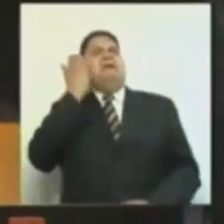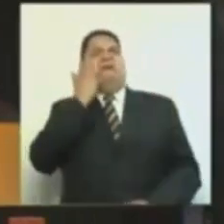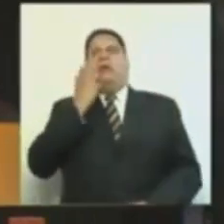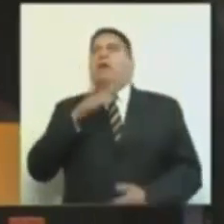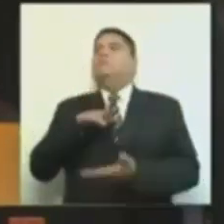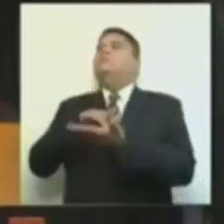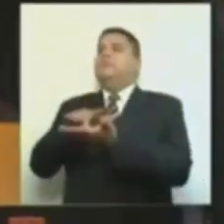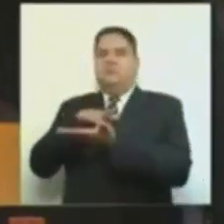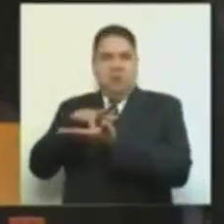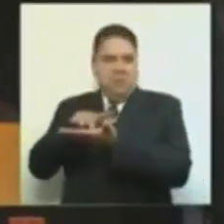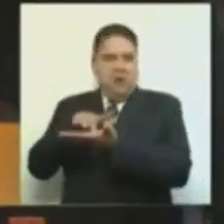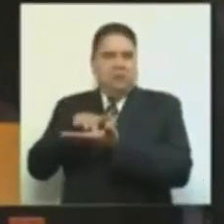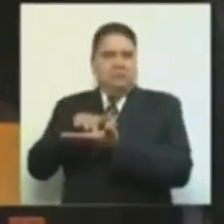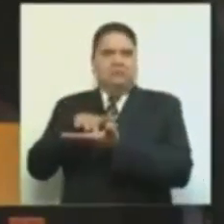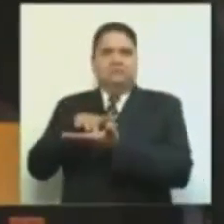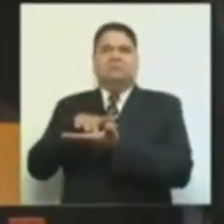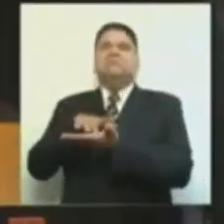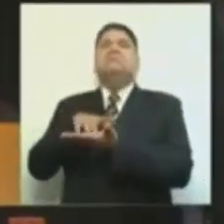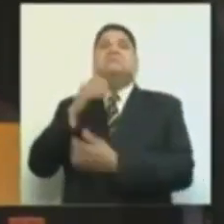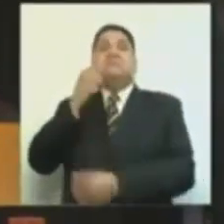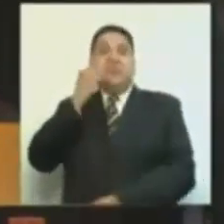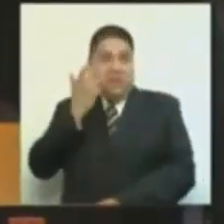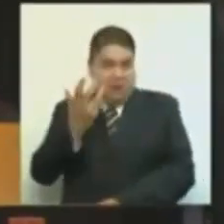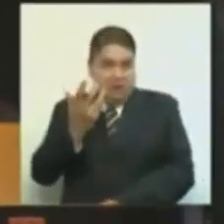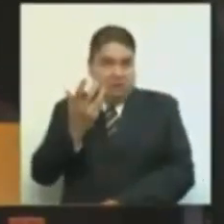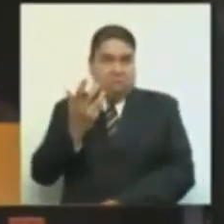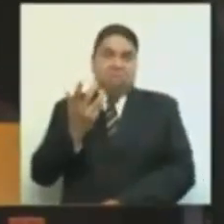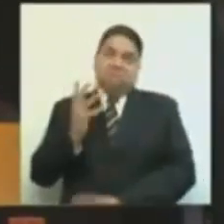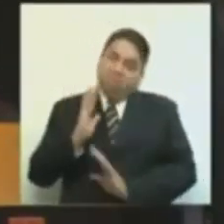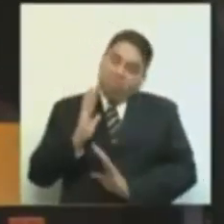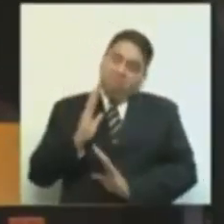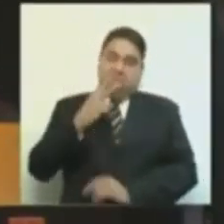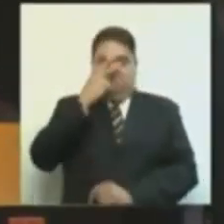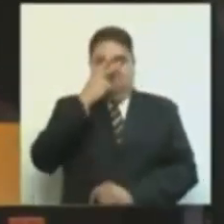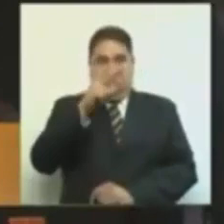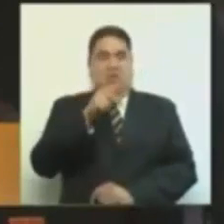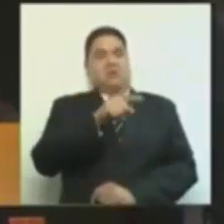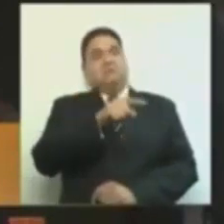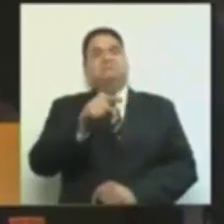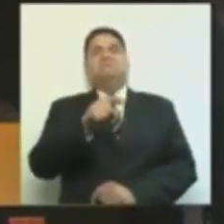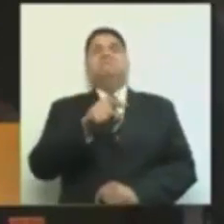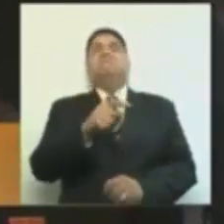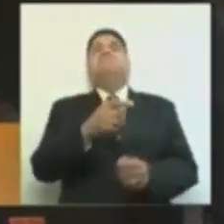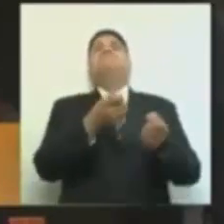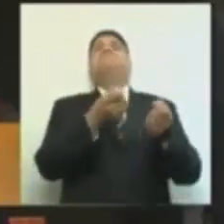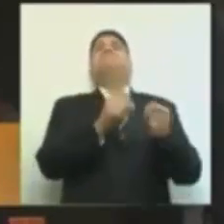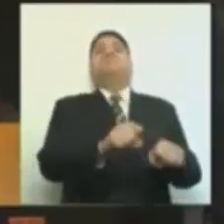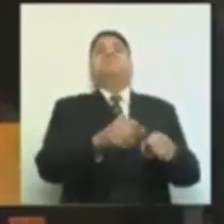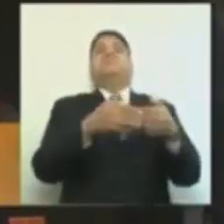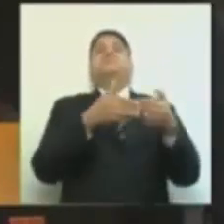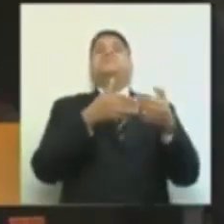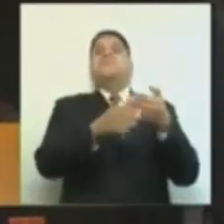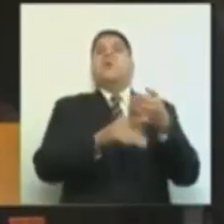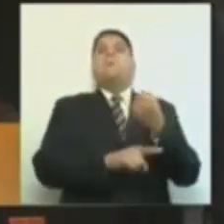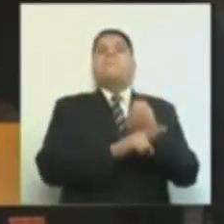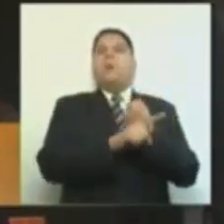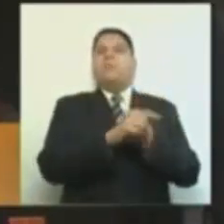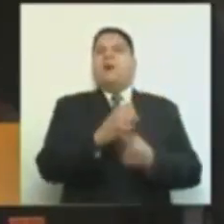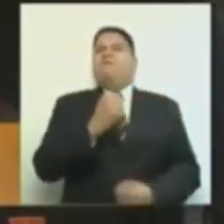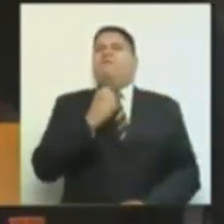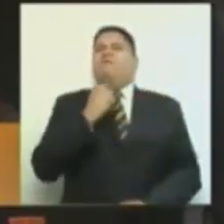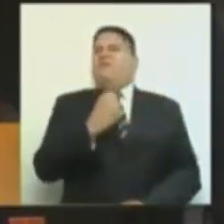están condenando a México a un largo periodo de dificultades en la asignación de